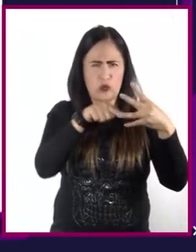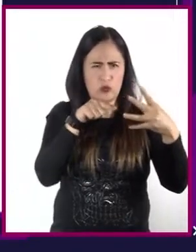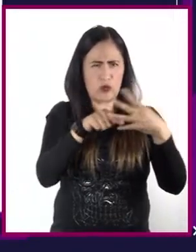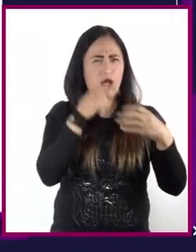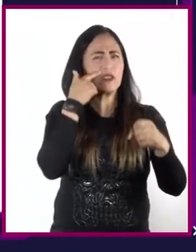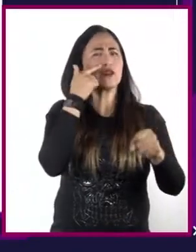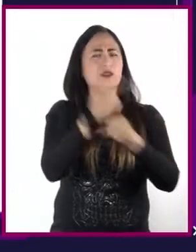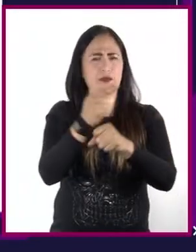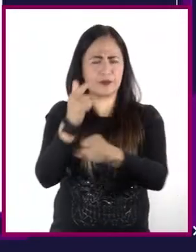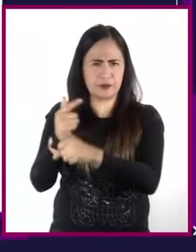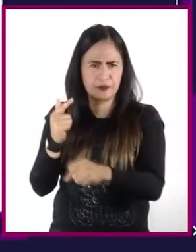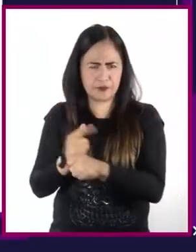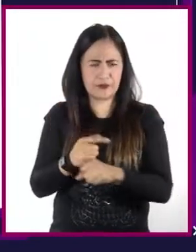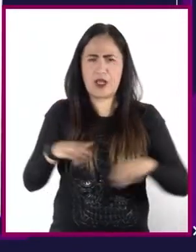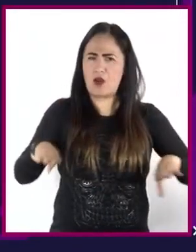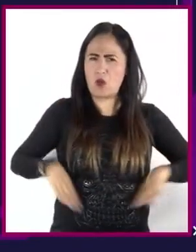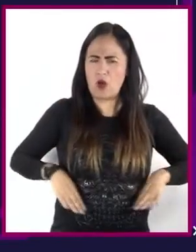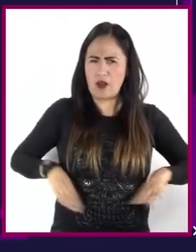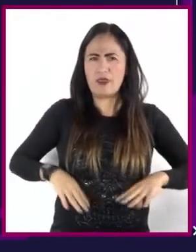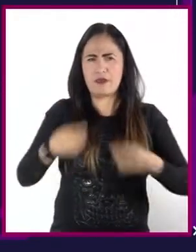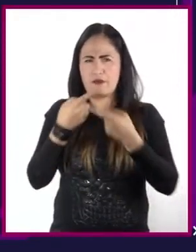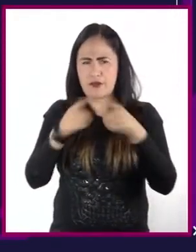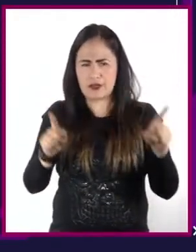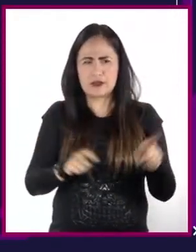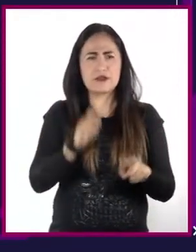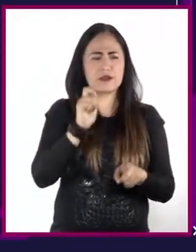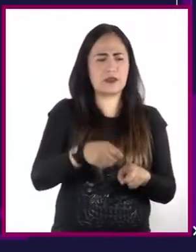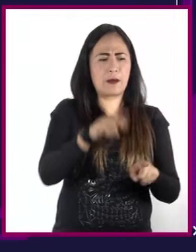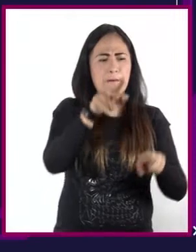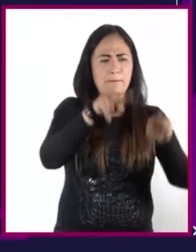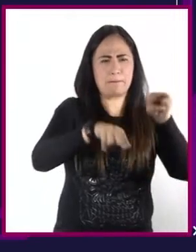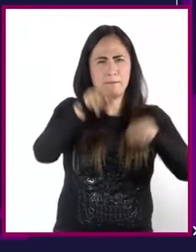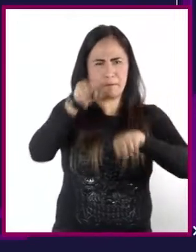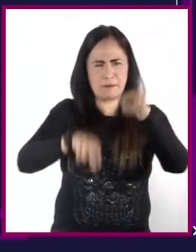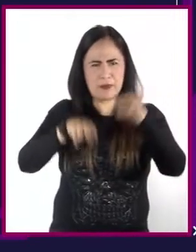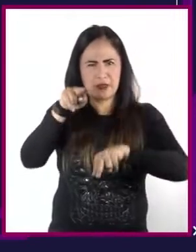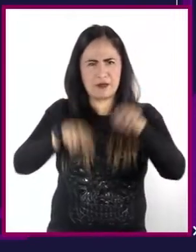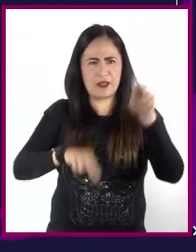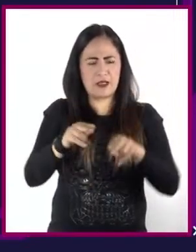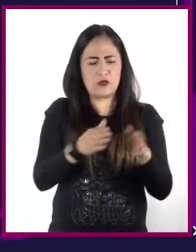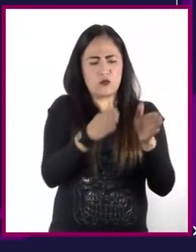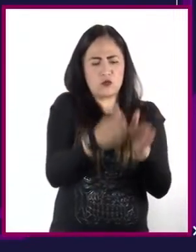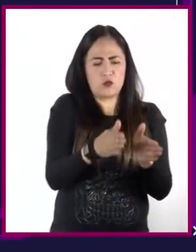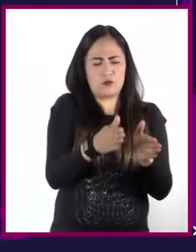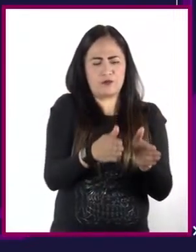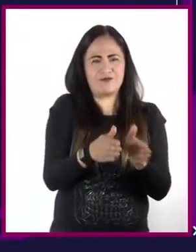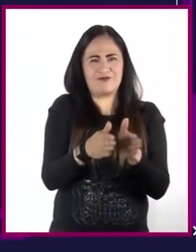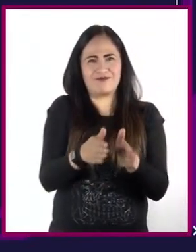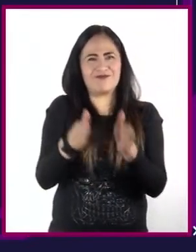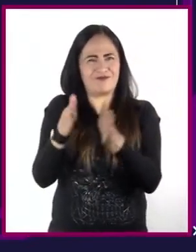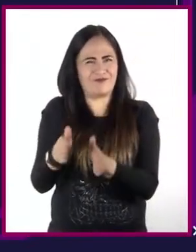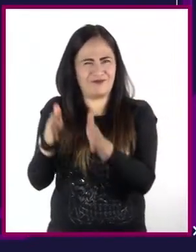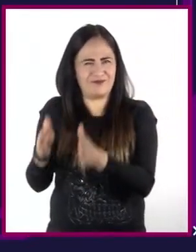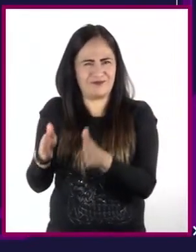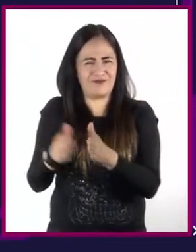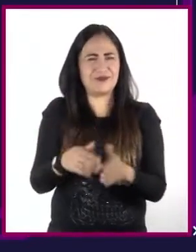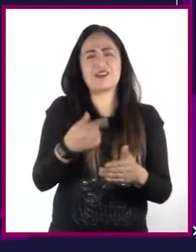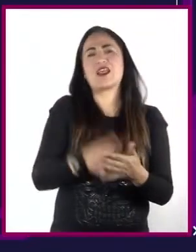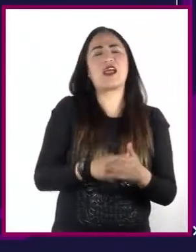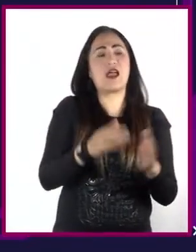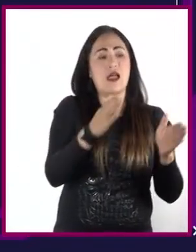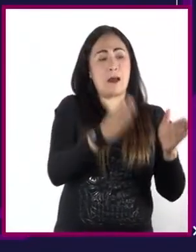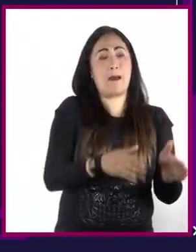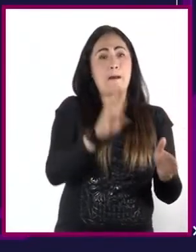facilidad, una de sus diferencias visuales es que las barras de los histogramas están una junto a la otra y en la gráfica de barras